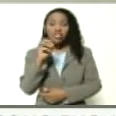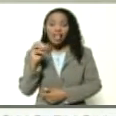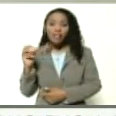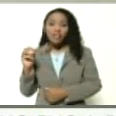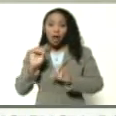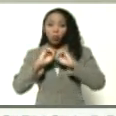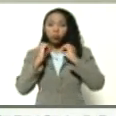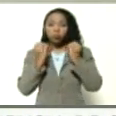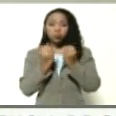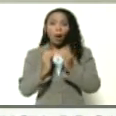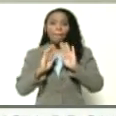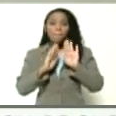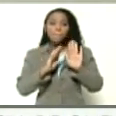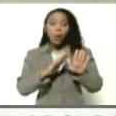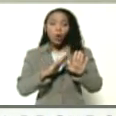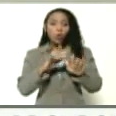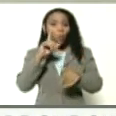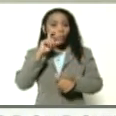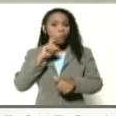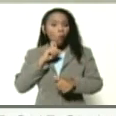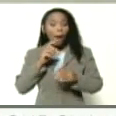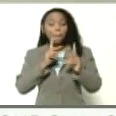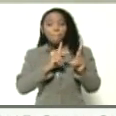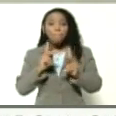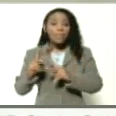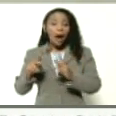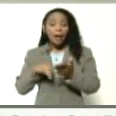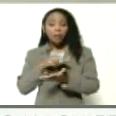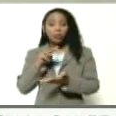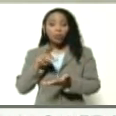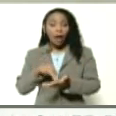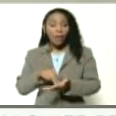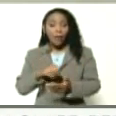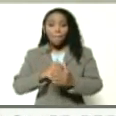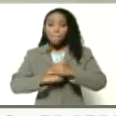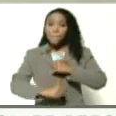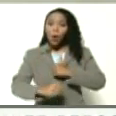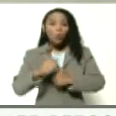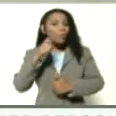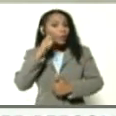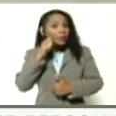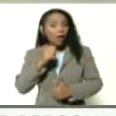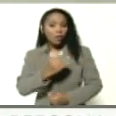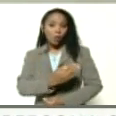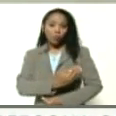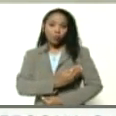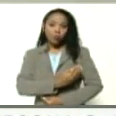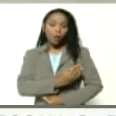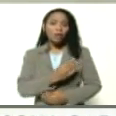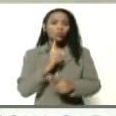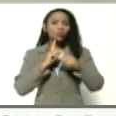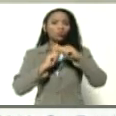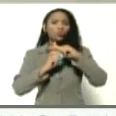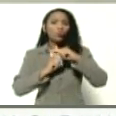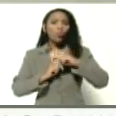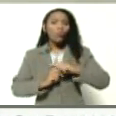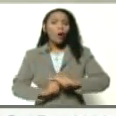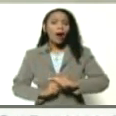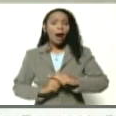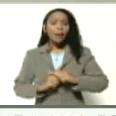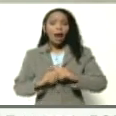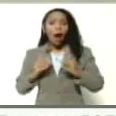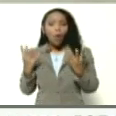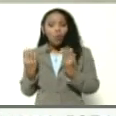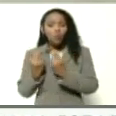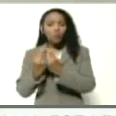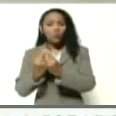de apoyo gestacional del Plan Nacional de Parto Humanizado y Lactancia Materna, que se suman al conjunto de